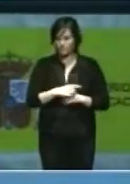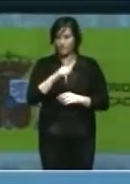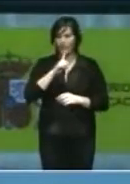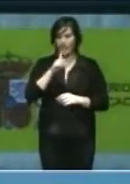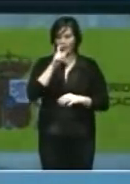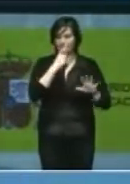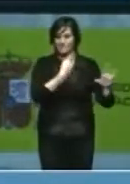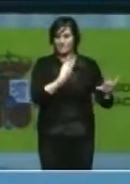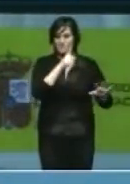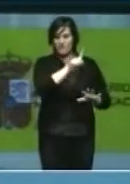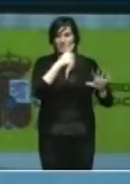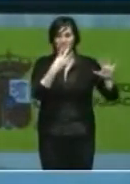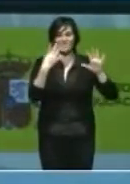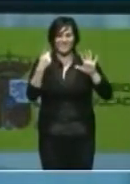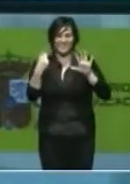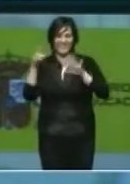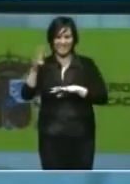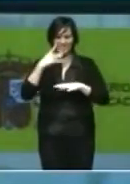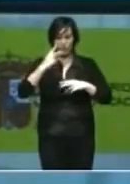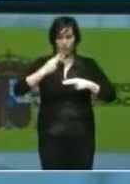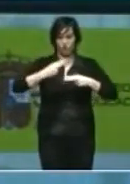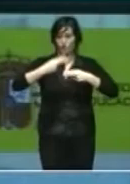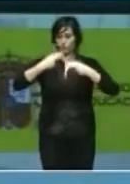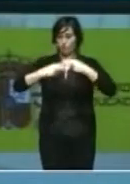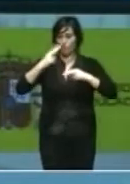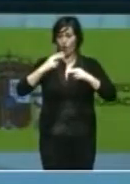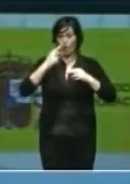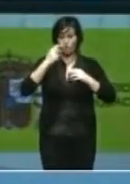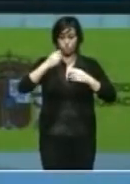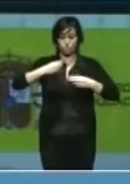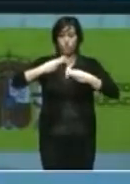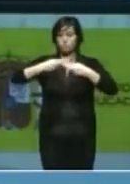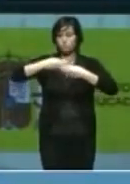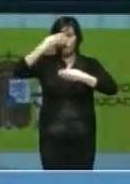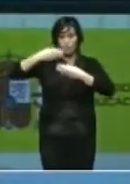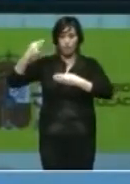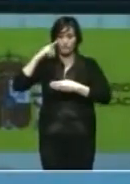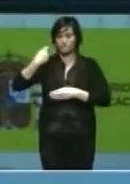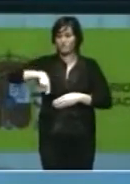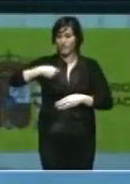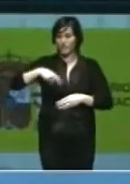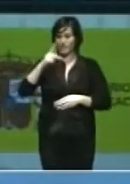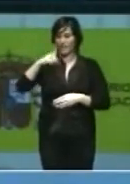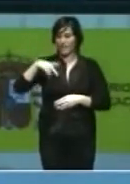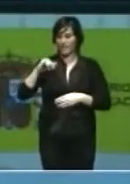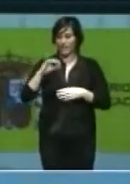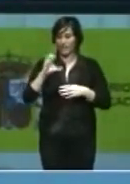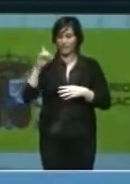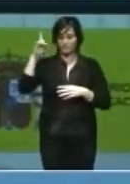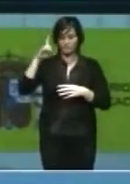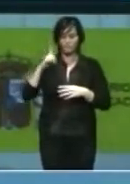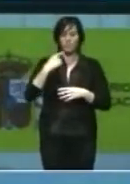63, dos años después de la construcción del muro, el presidente Kennedy, ya veis ahí la imagen, visita Berlín, visita la